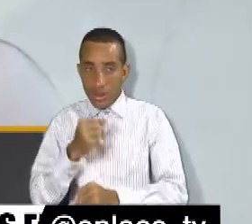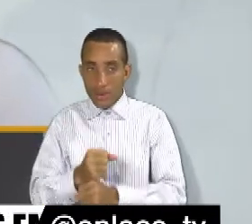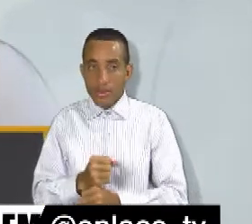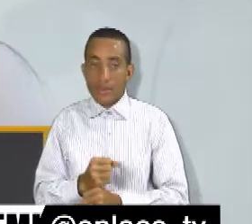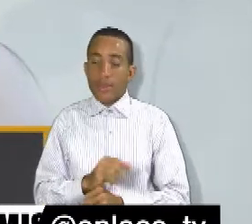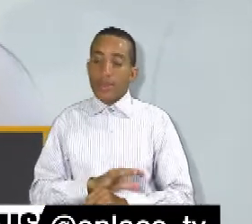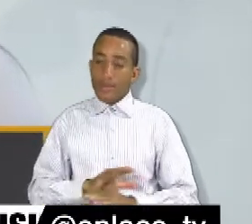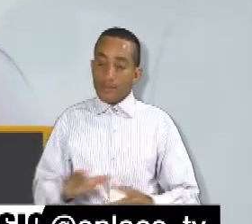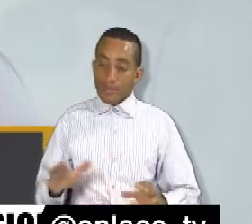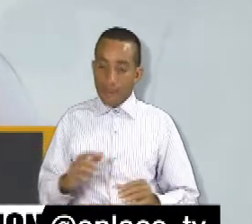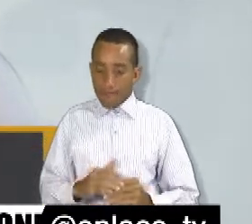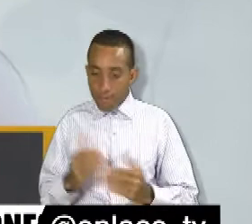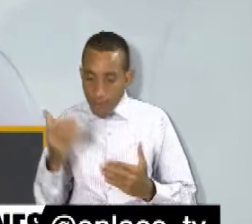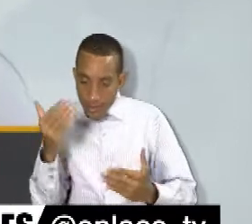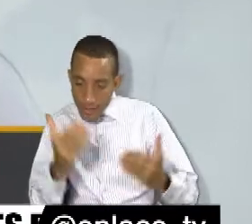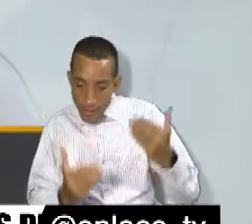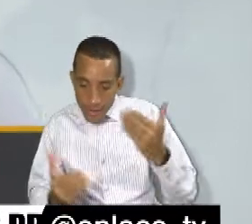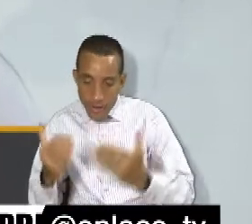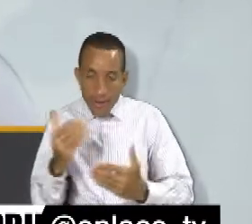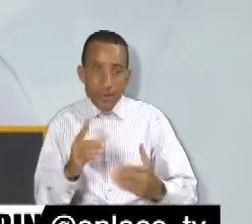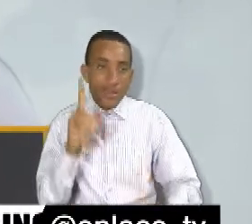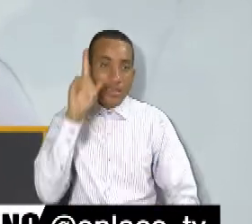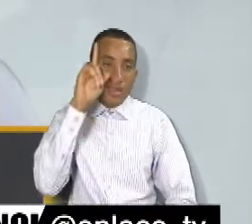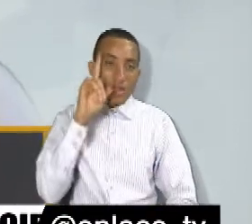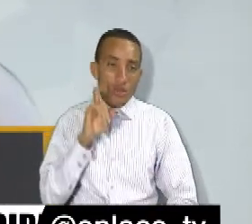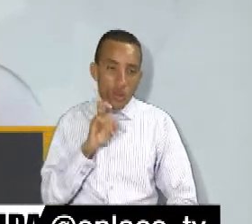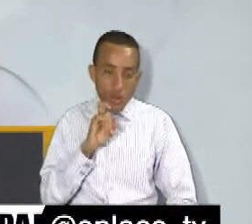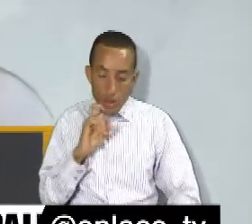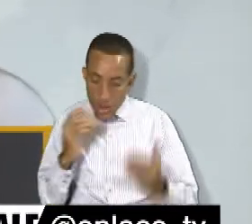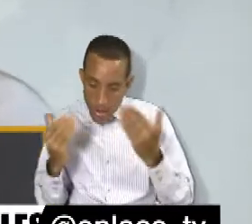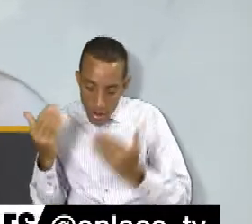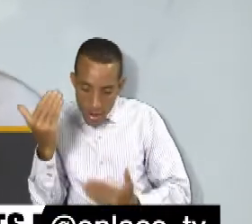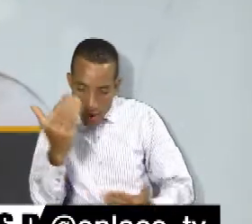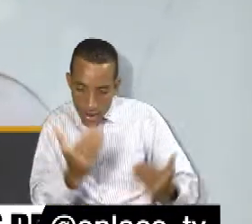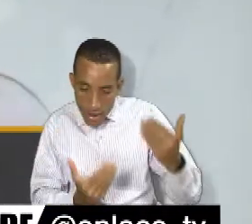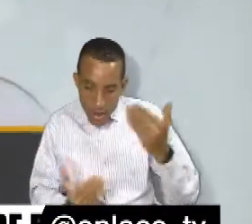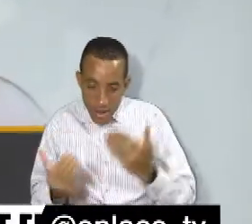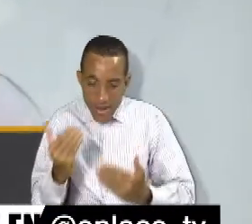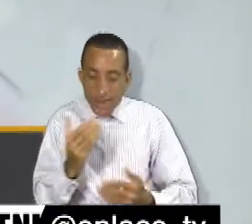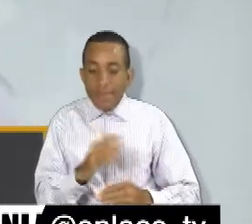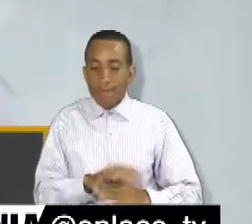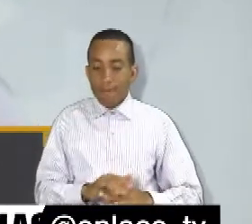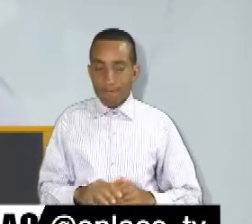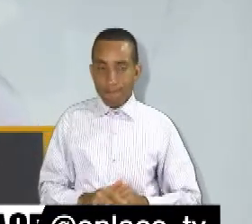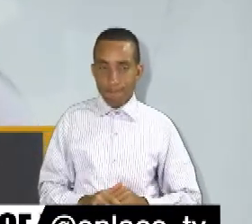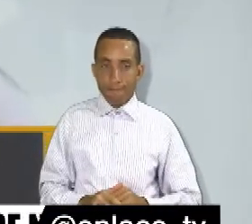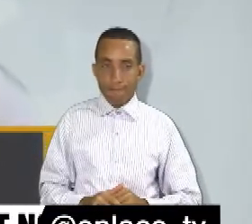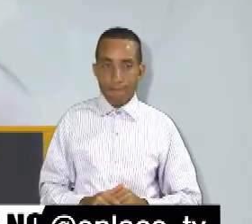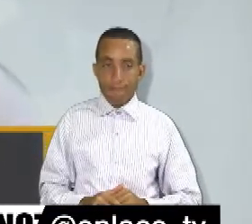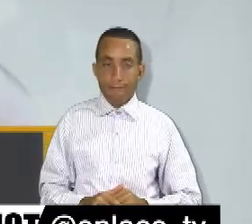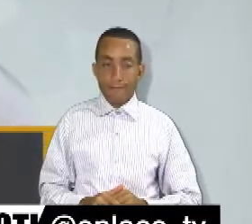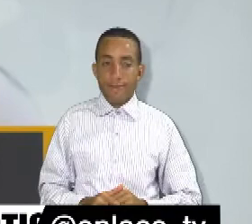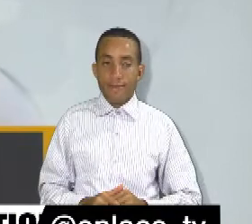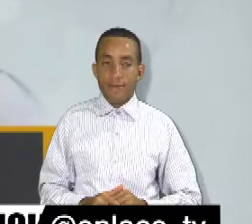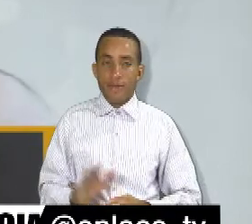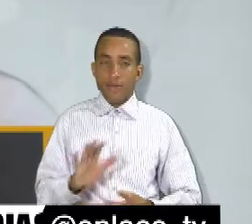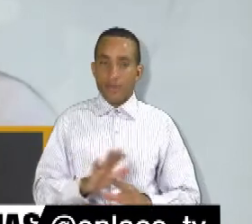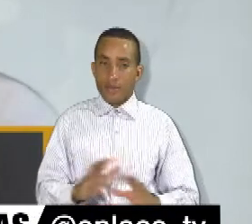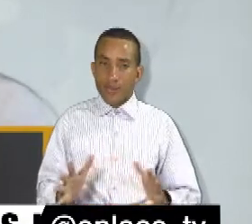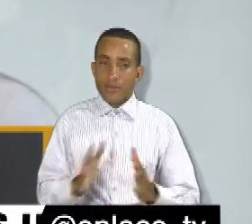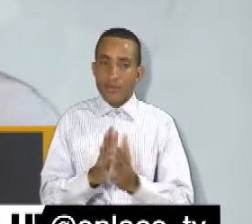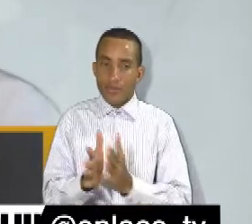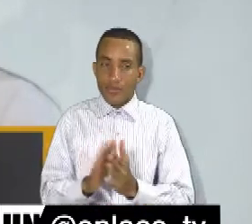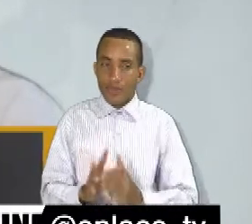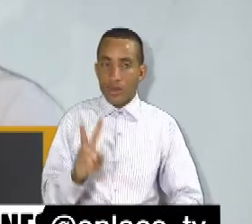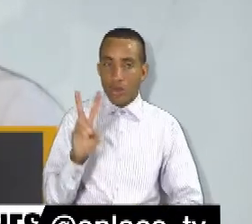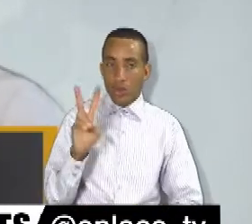una valoración sexológica, tras haber sido sometidas a violencia sexual, fueron sometidas básicamente a dos